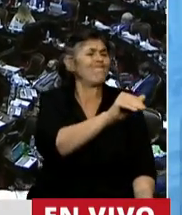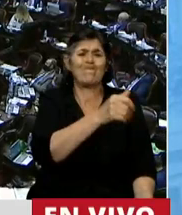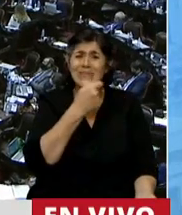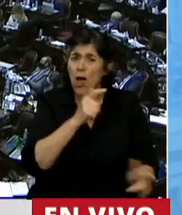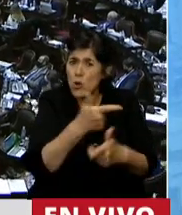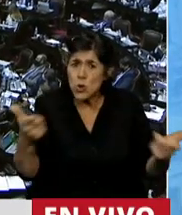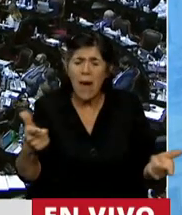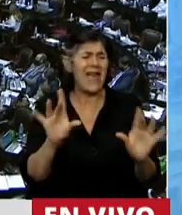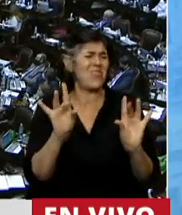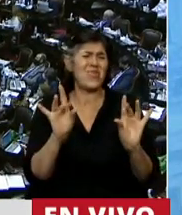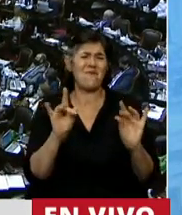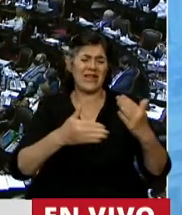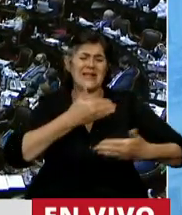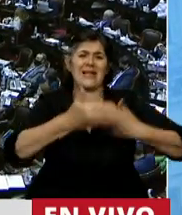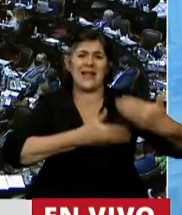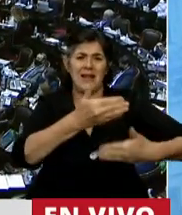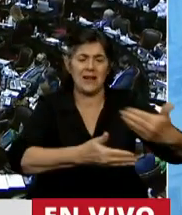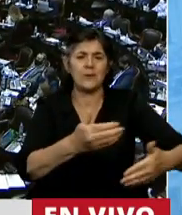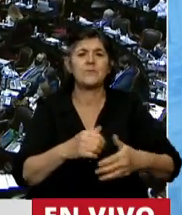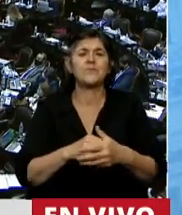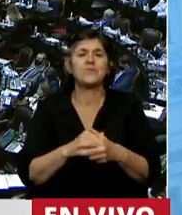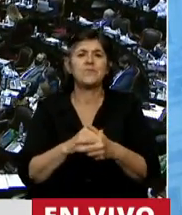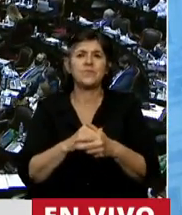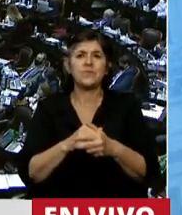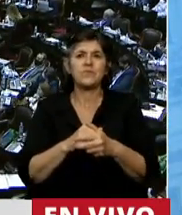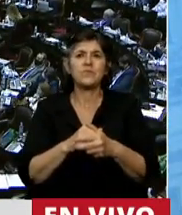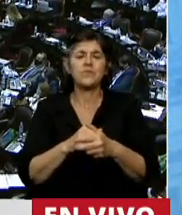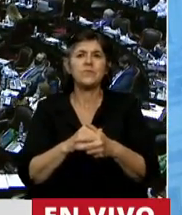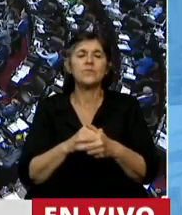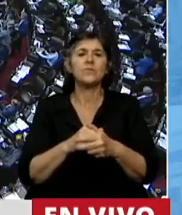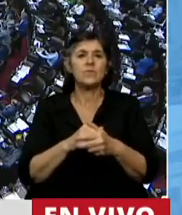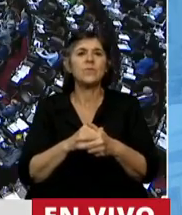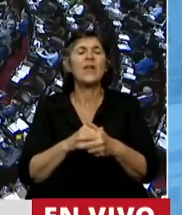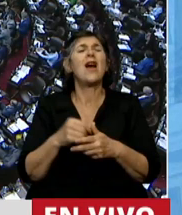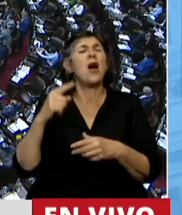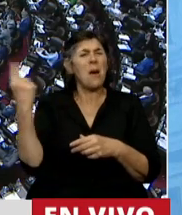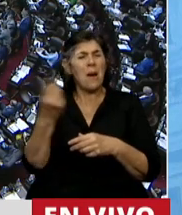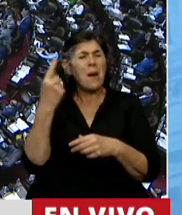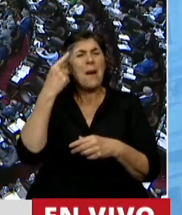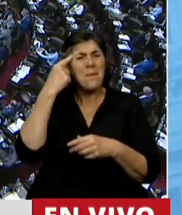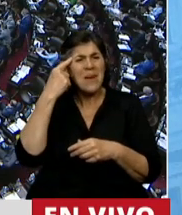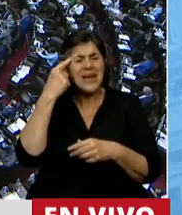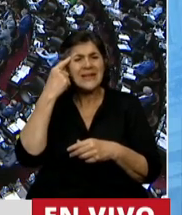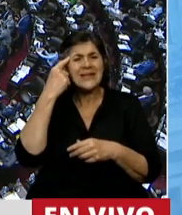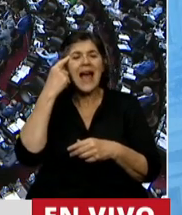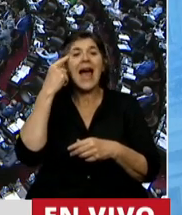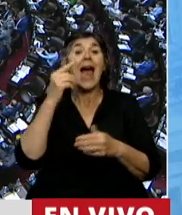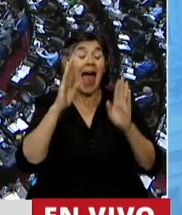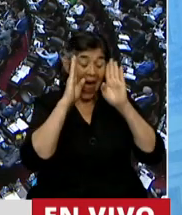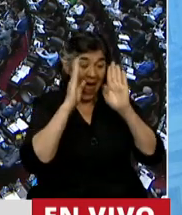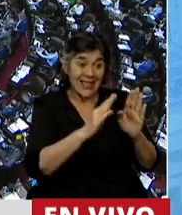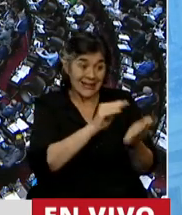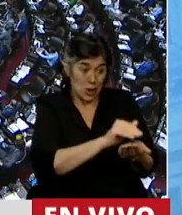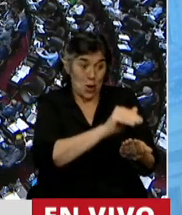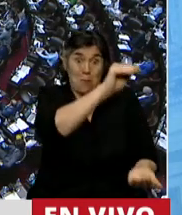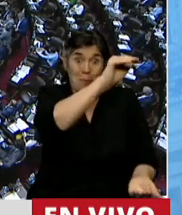cabo. Y es muy difícil pensar que eso se va a lograr porque la atención primaria en